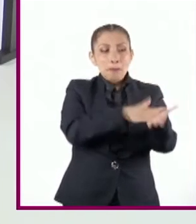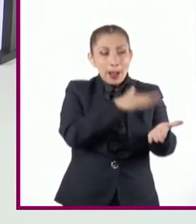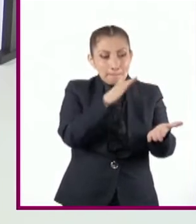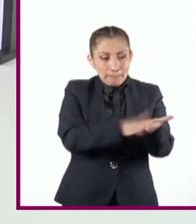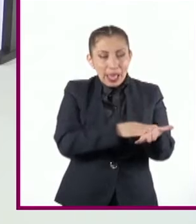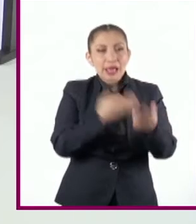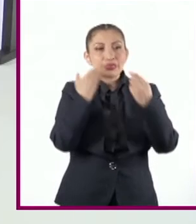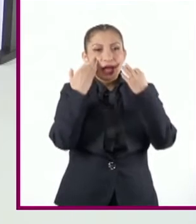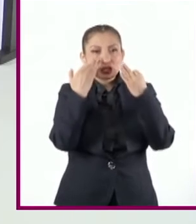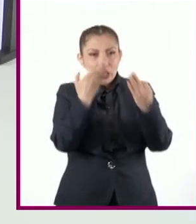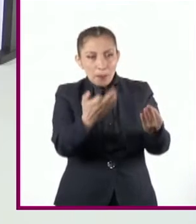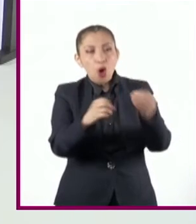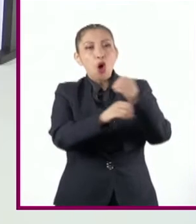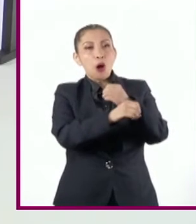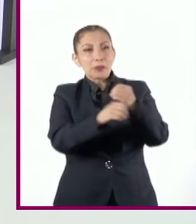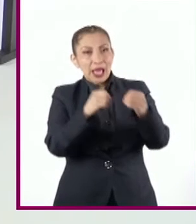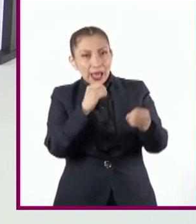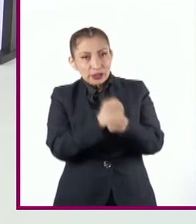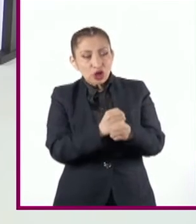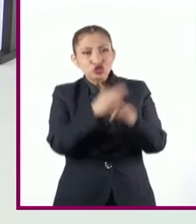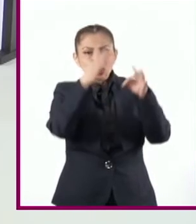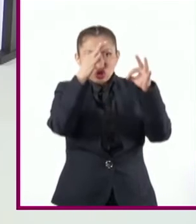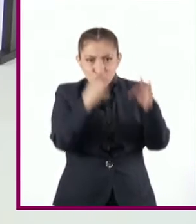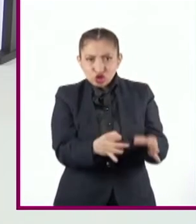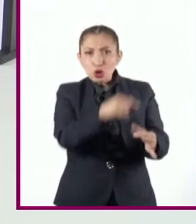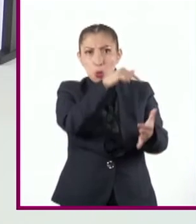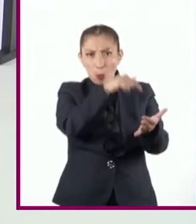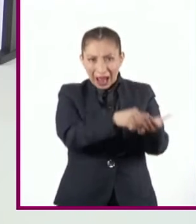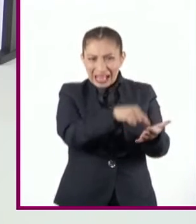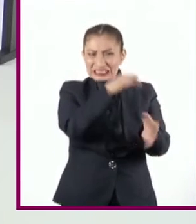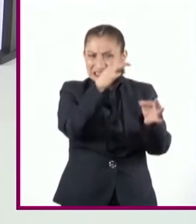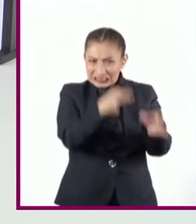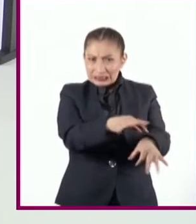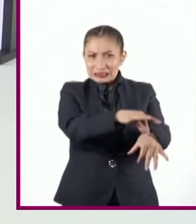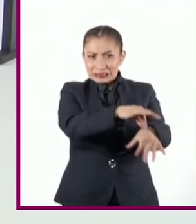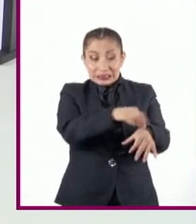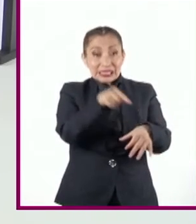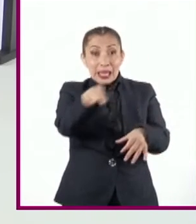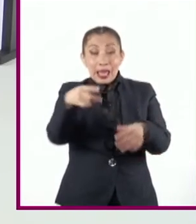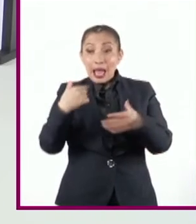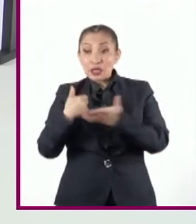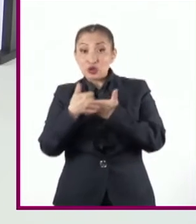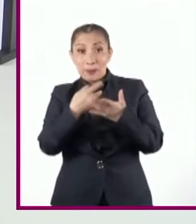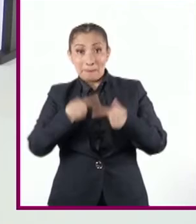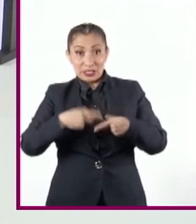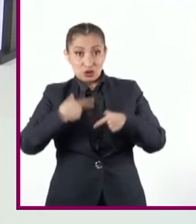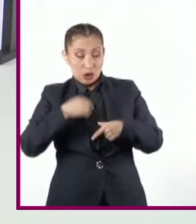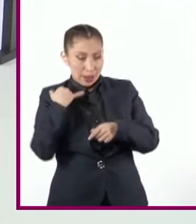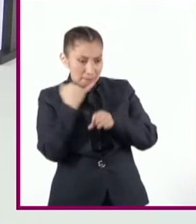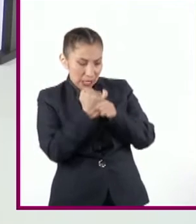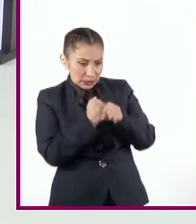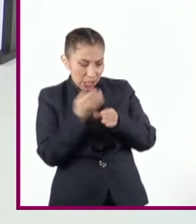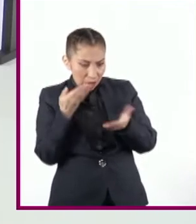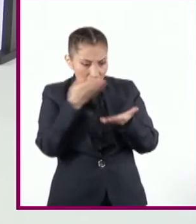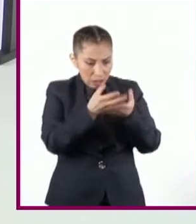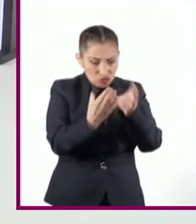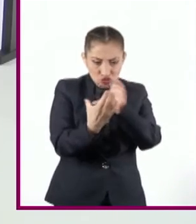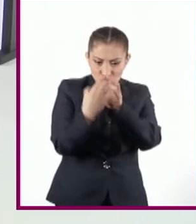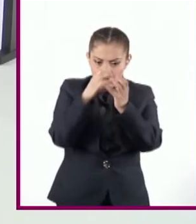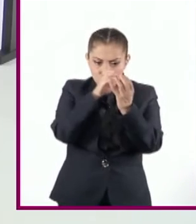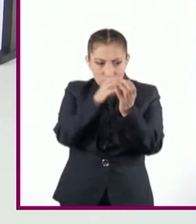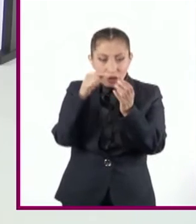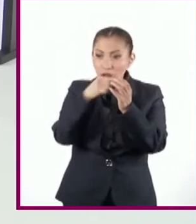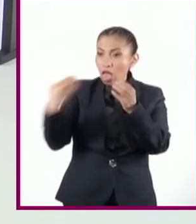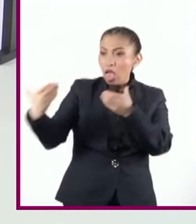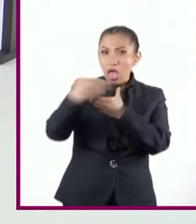documentos, testimonios u objetos originales, que le permiten al historiador investigar directamente en ellos sin